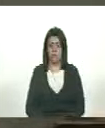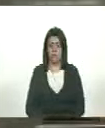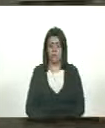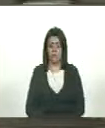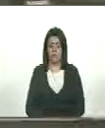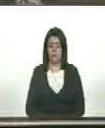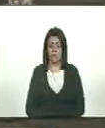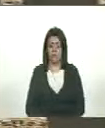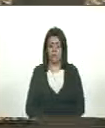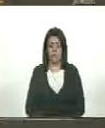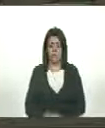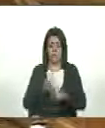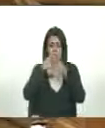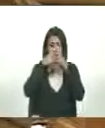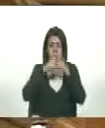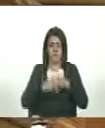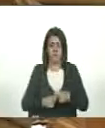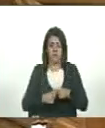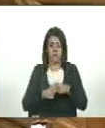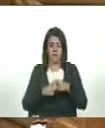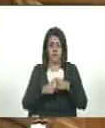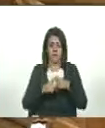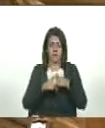este presupuesto